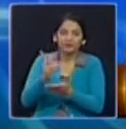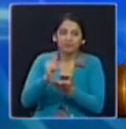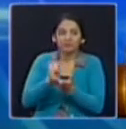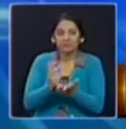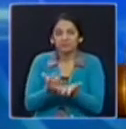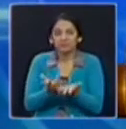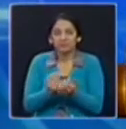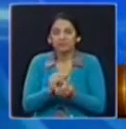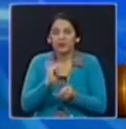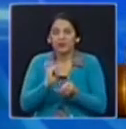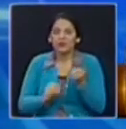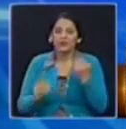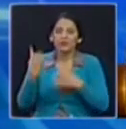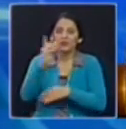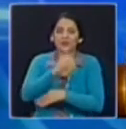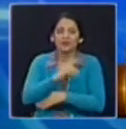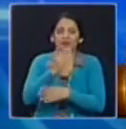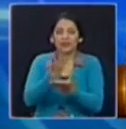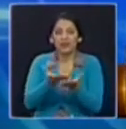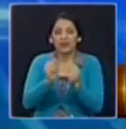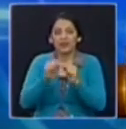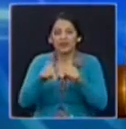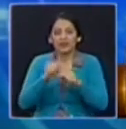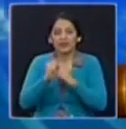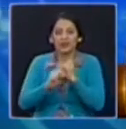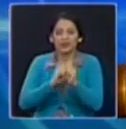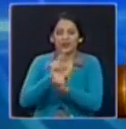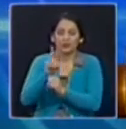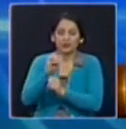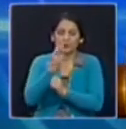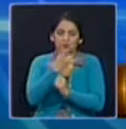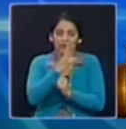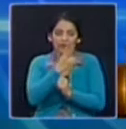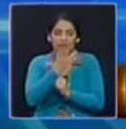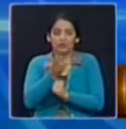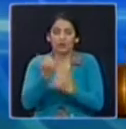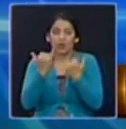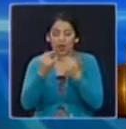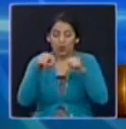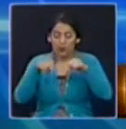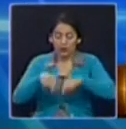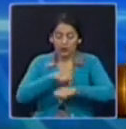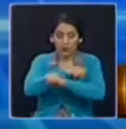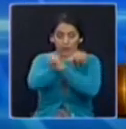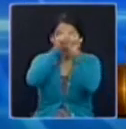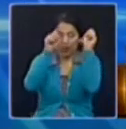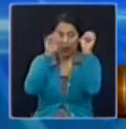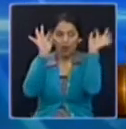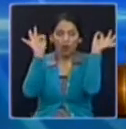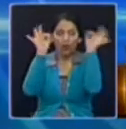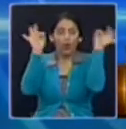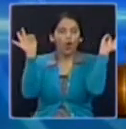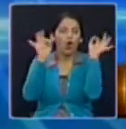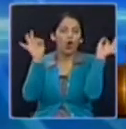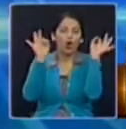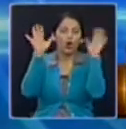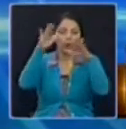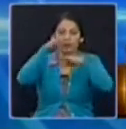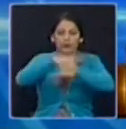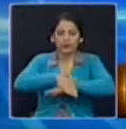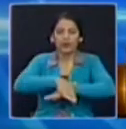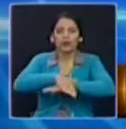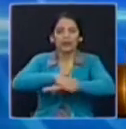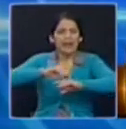ver entonces que la primera acción que se tenga que determinar esta tarde o en la mañana es un cronograma de